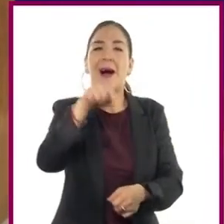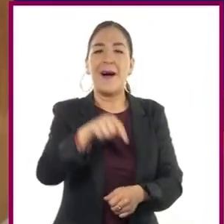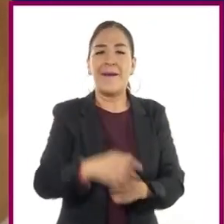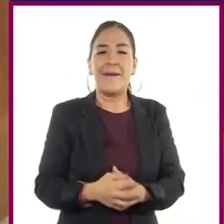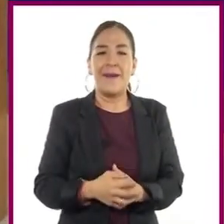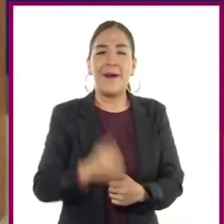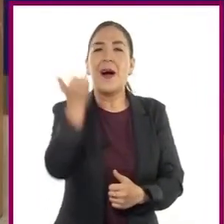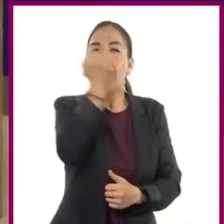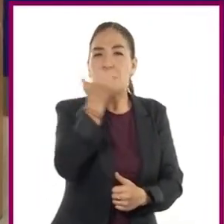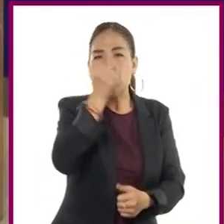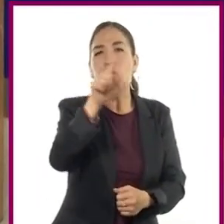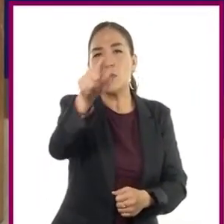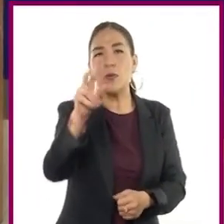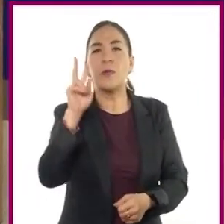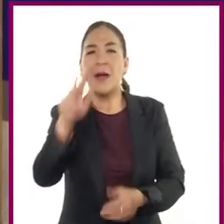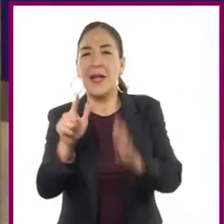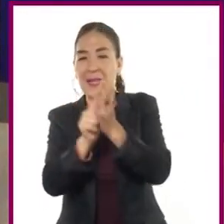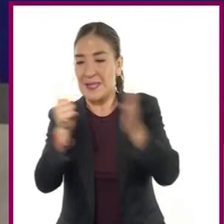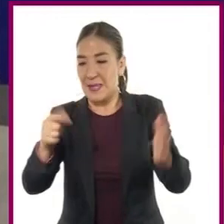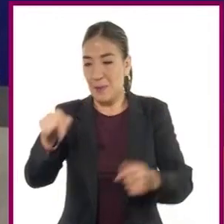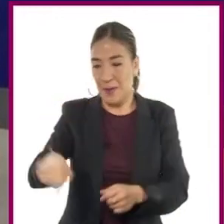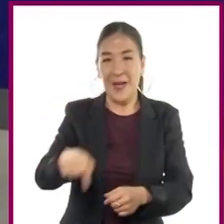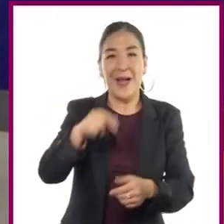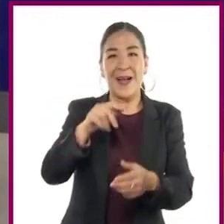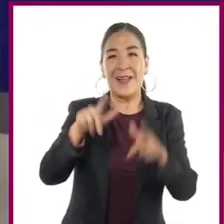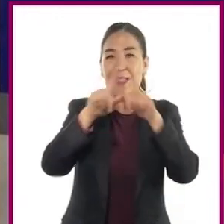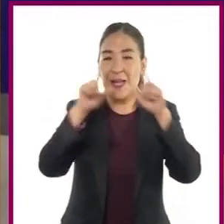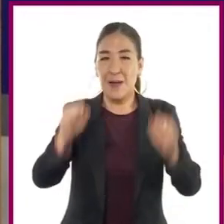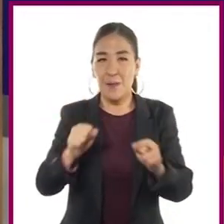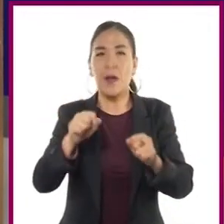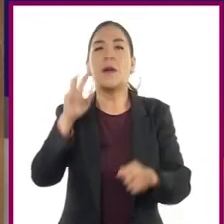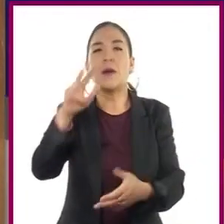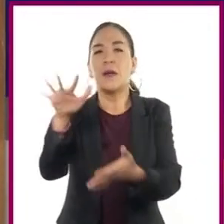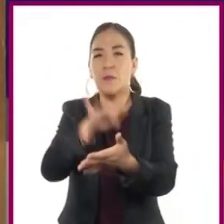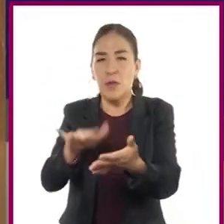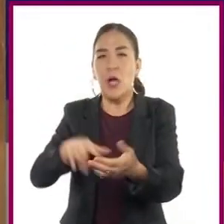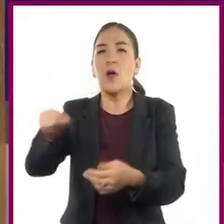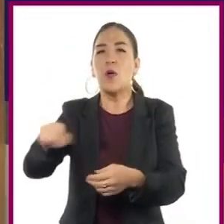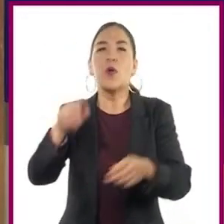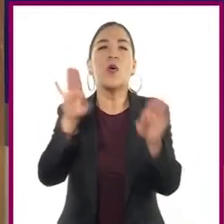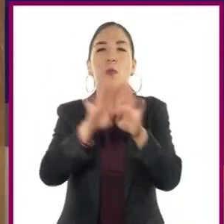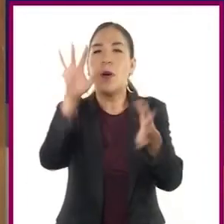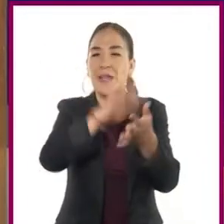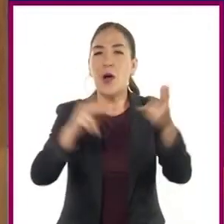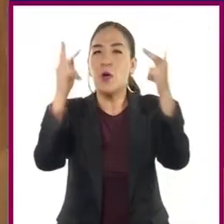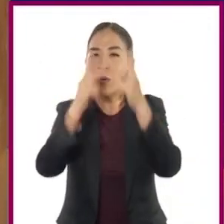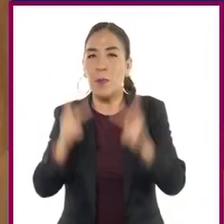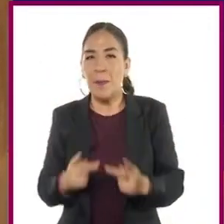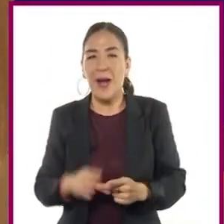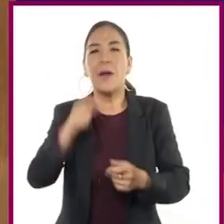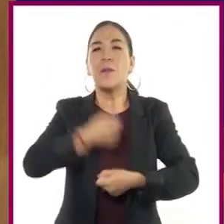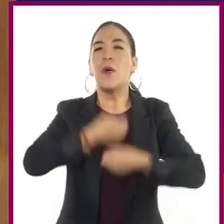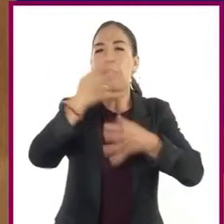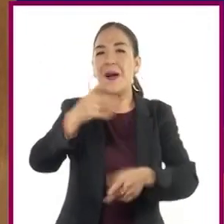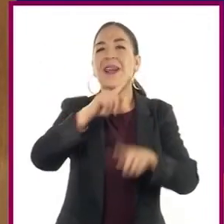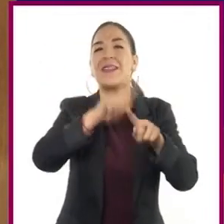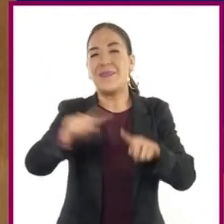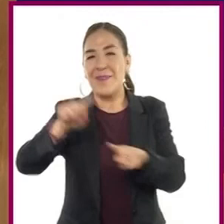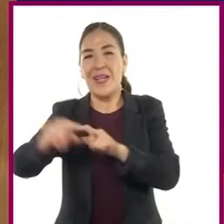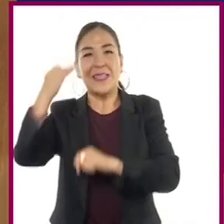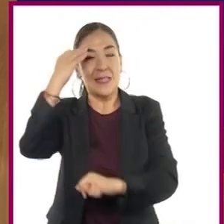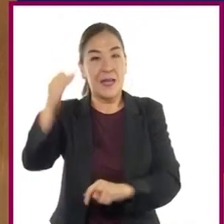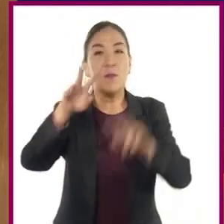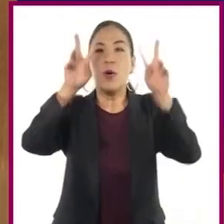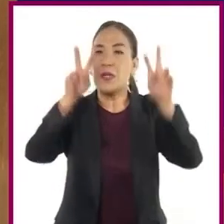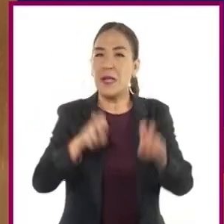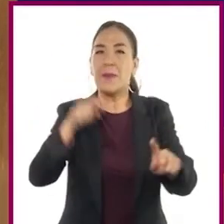en su libro de texto referentes al aprendizaje esperado. Lee y compara poemas de diferentes épocas sobre un tema específico